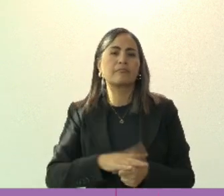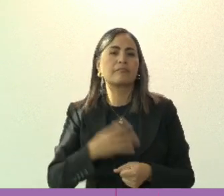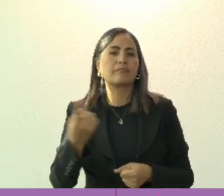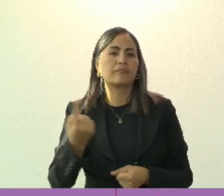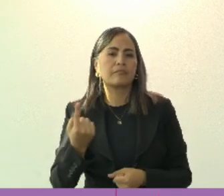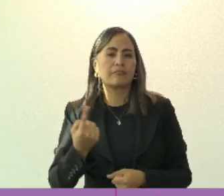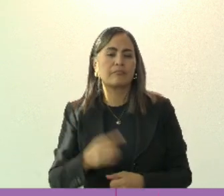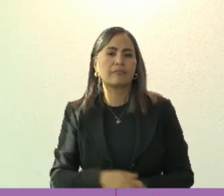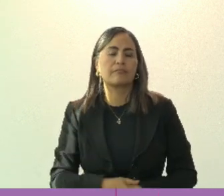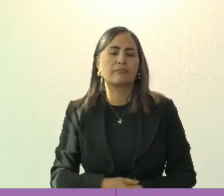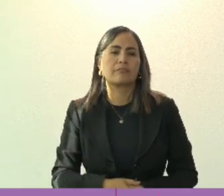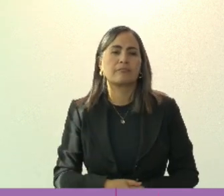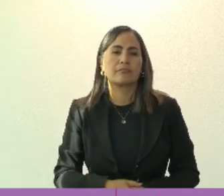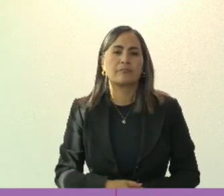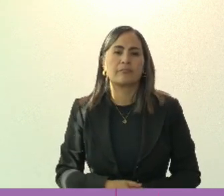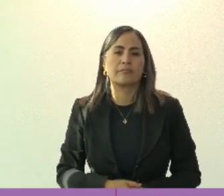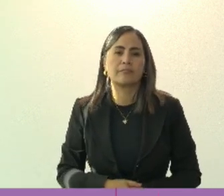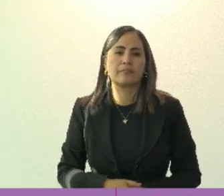Somos muy